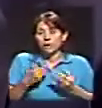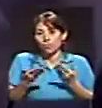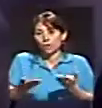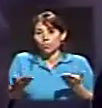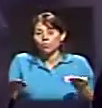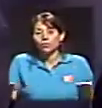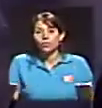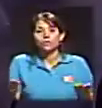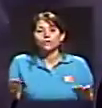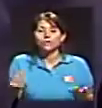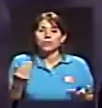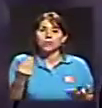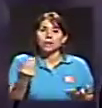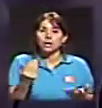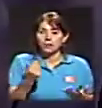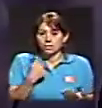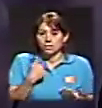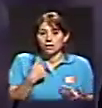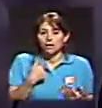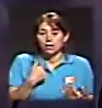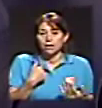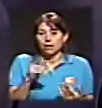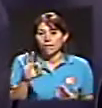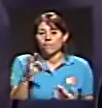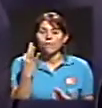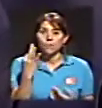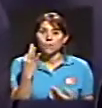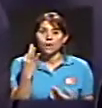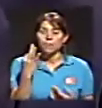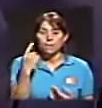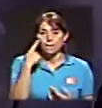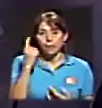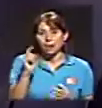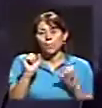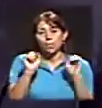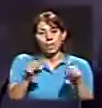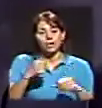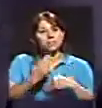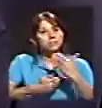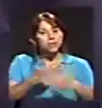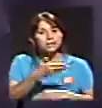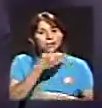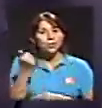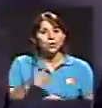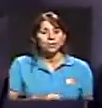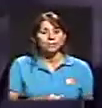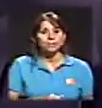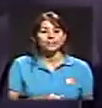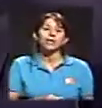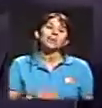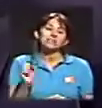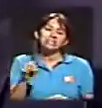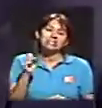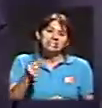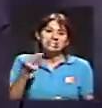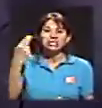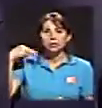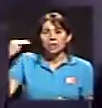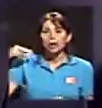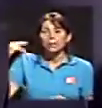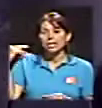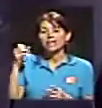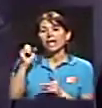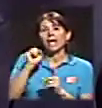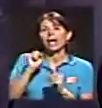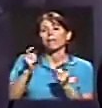y los recursos para estar mucho mejor. Ha habido circunstancias históricas que han impedido que